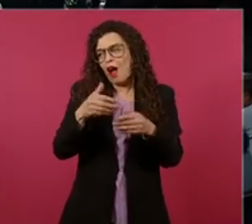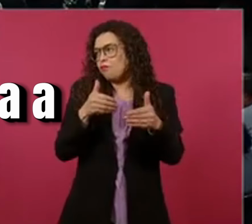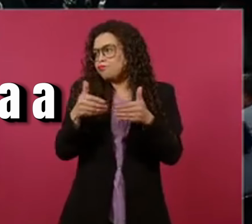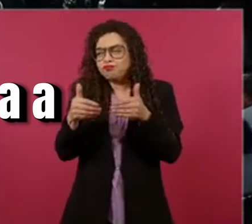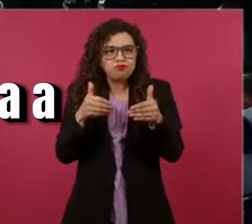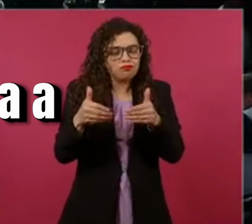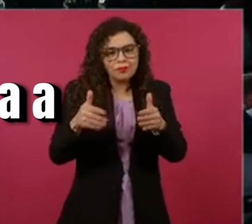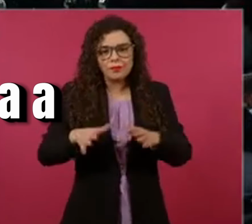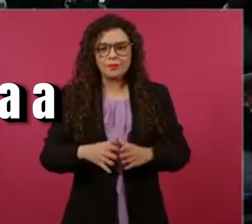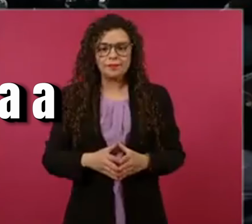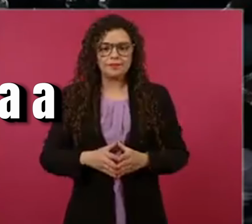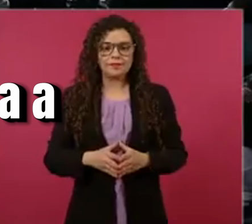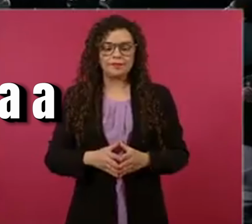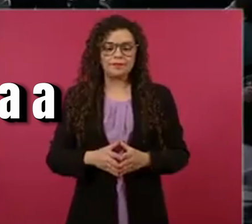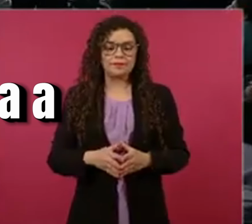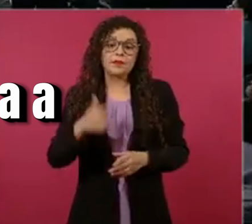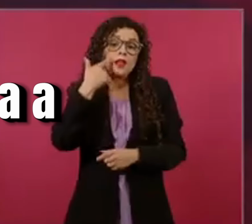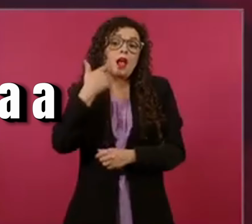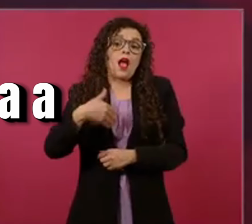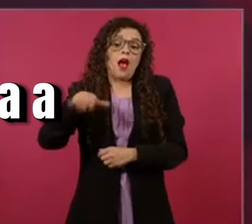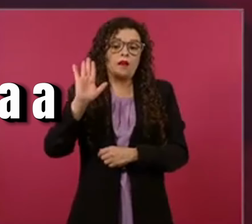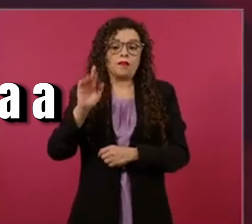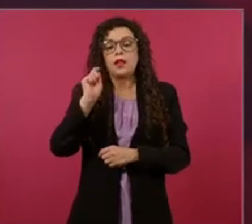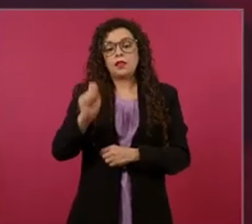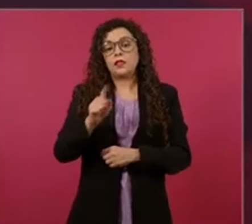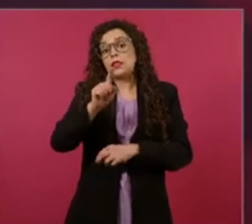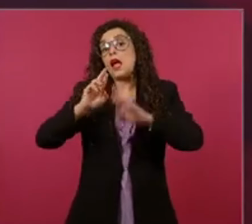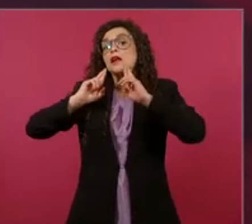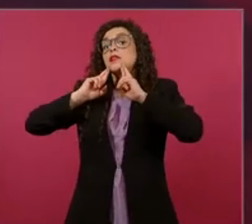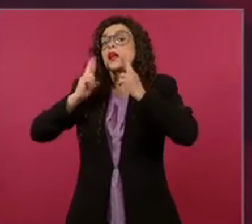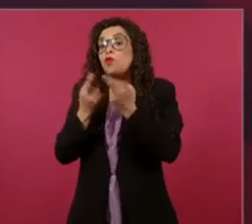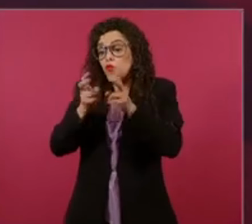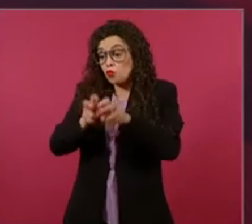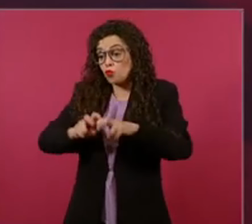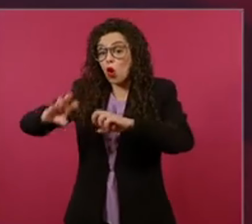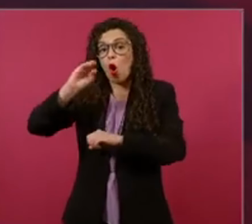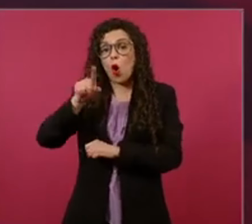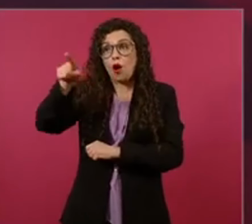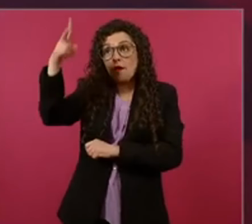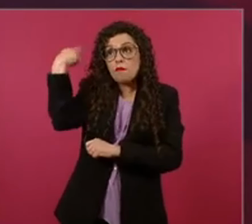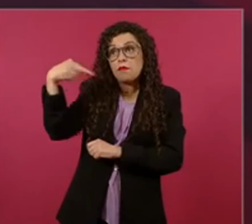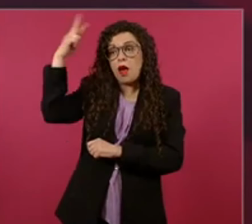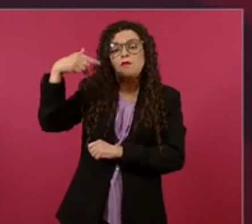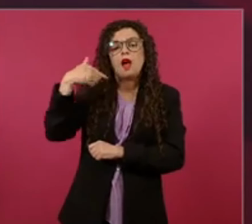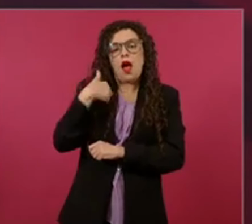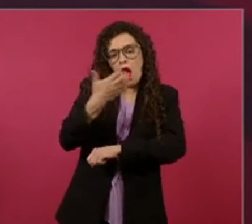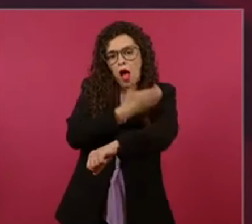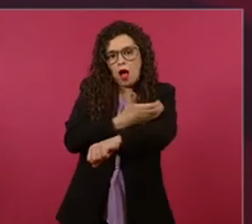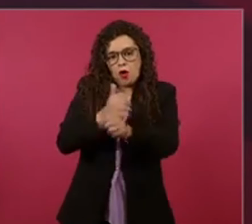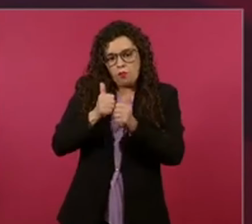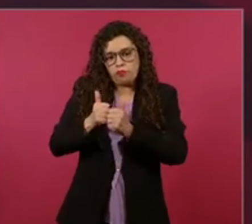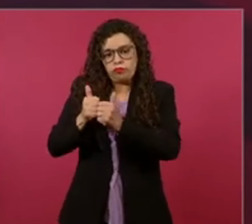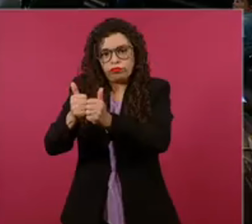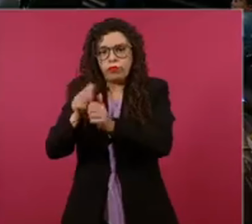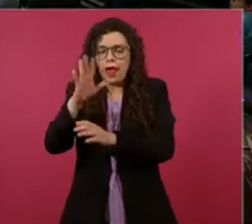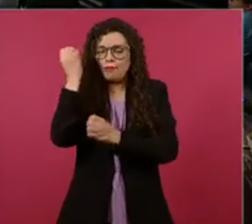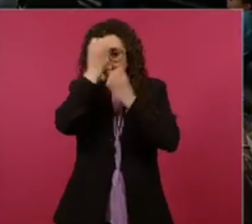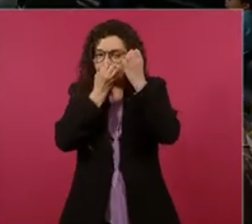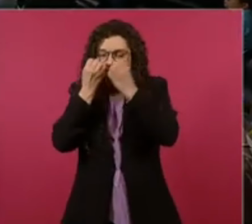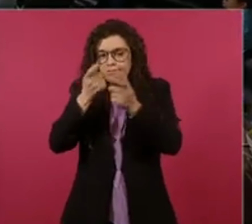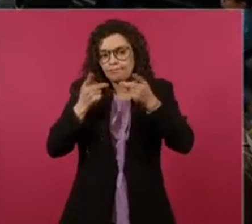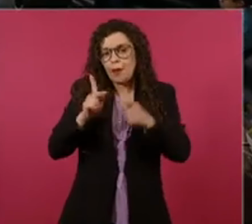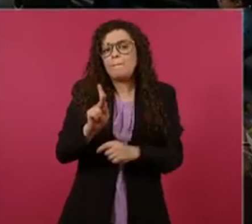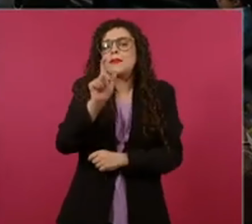Estamos viendo a ver si es reunión o ya lo acompaño a sus giras. Está por hacerme un planteamiento. Doctora, nada